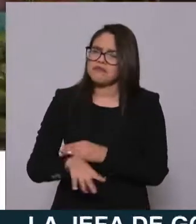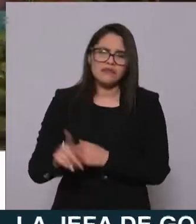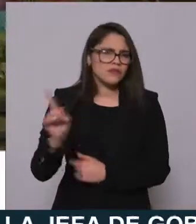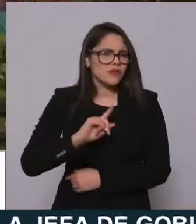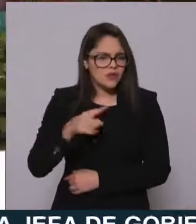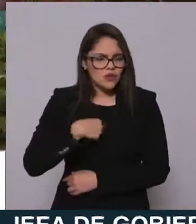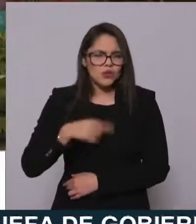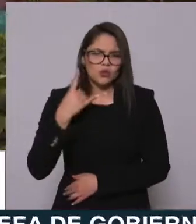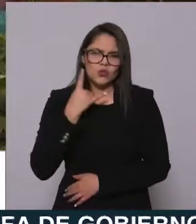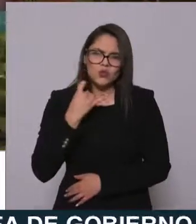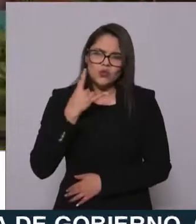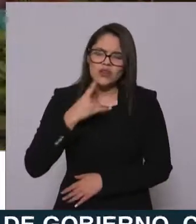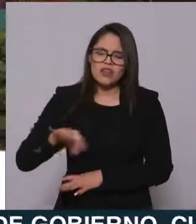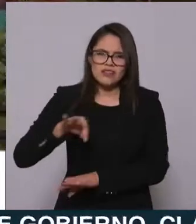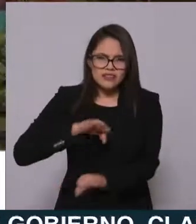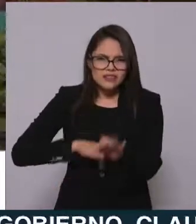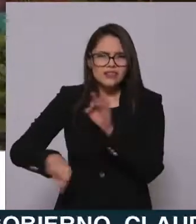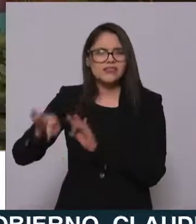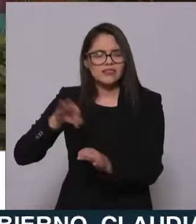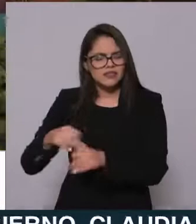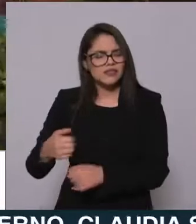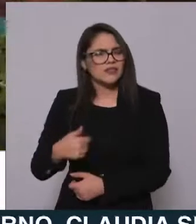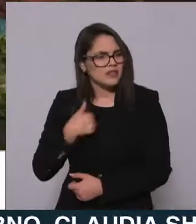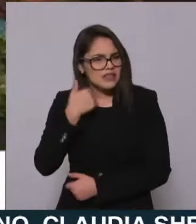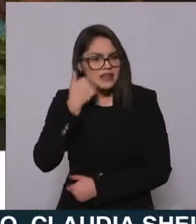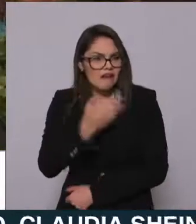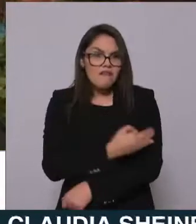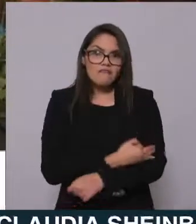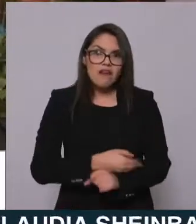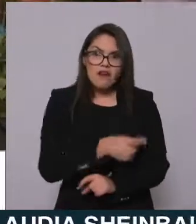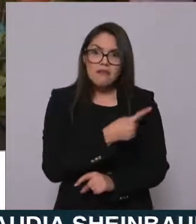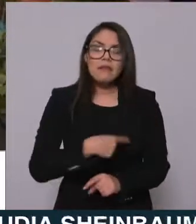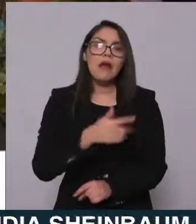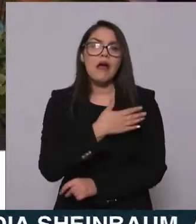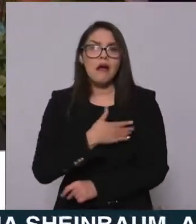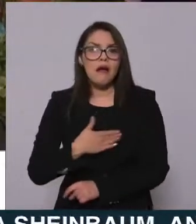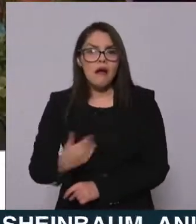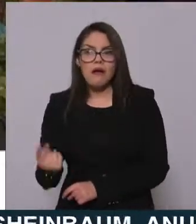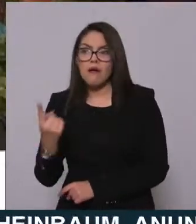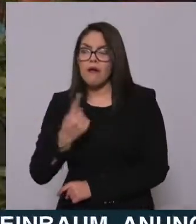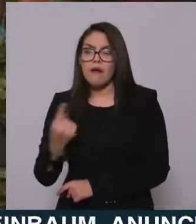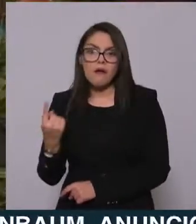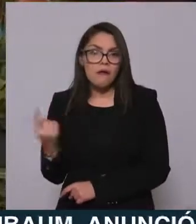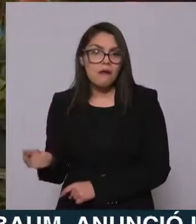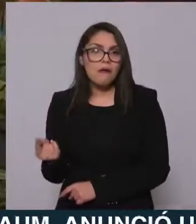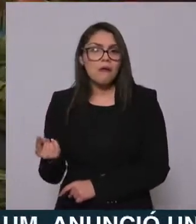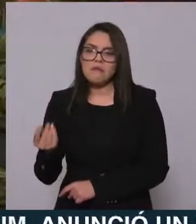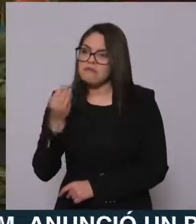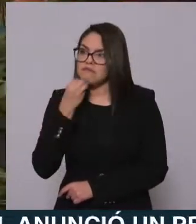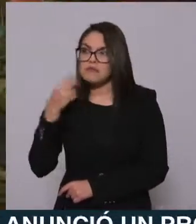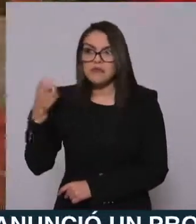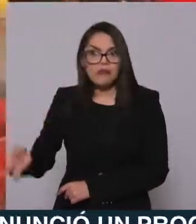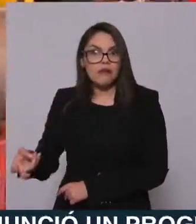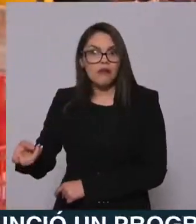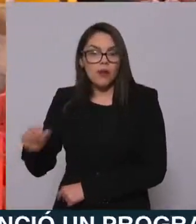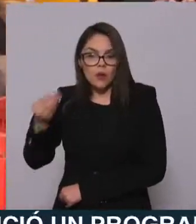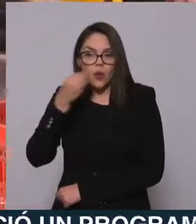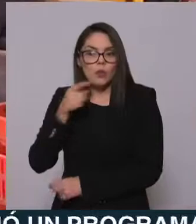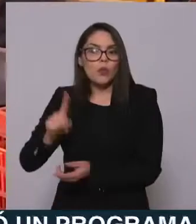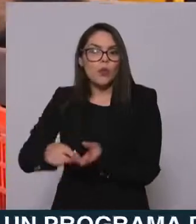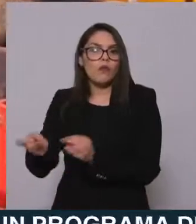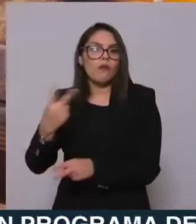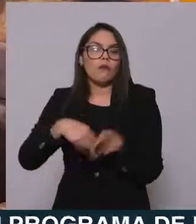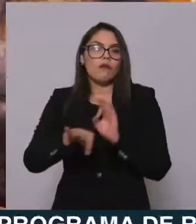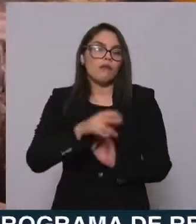trabajo, luchadoras, que tenemos familias, hijos, hermanos y que de aquí vivimos. Los más